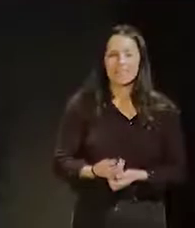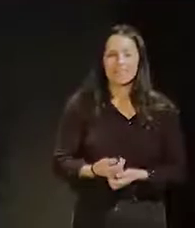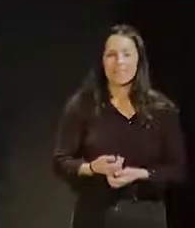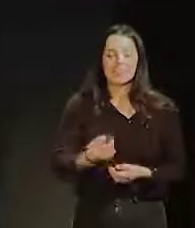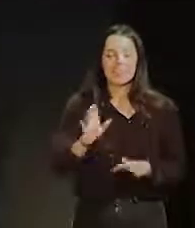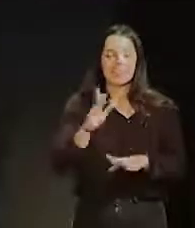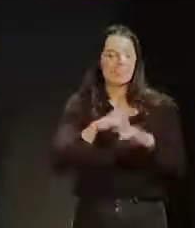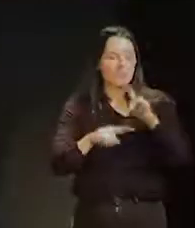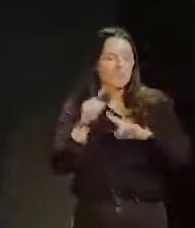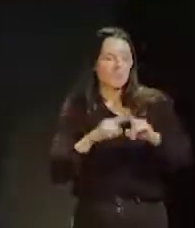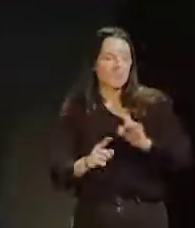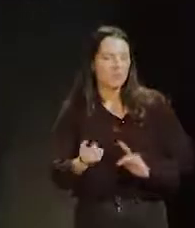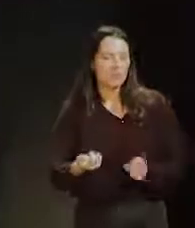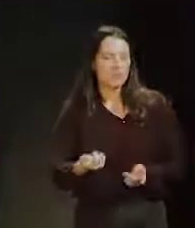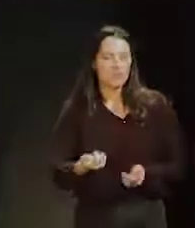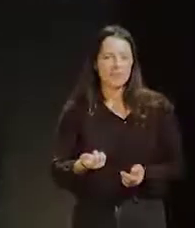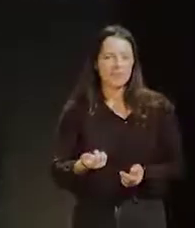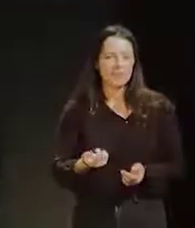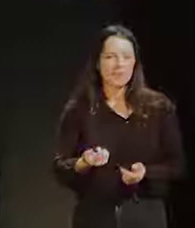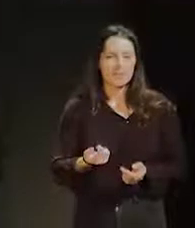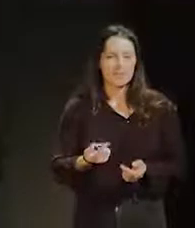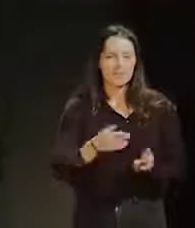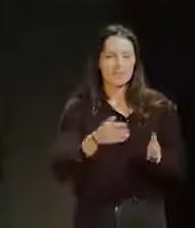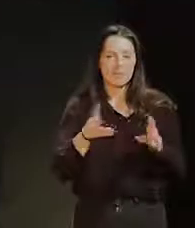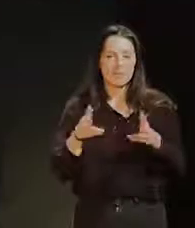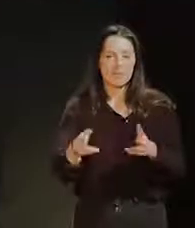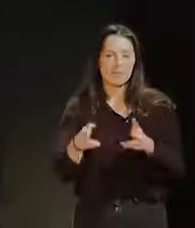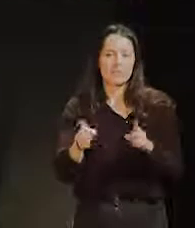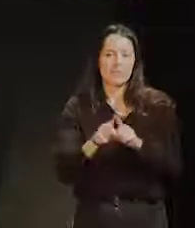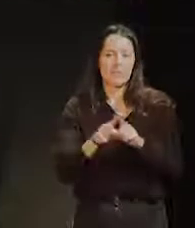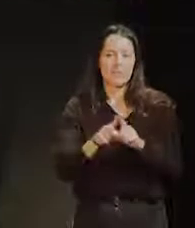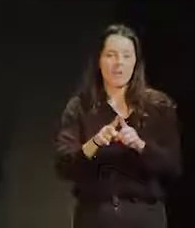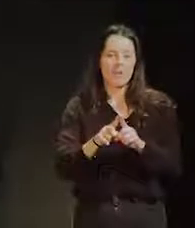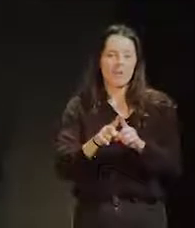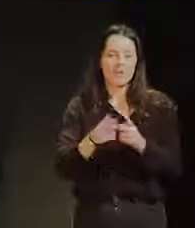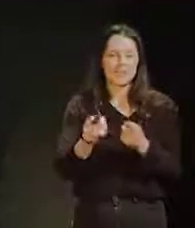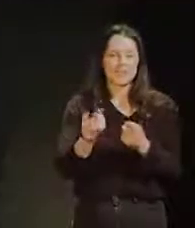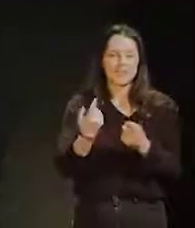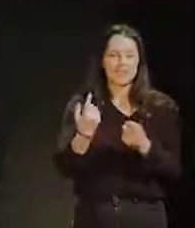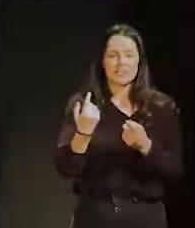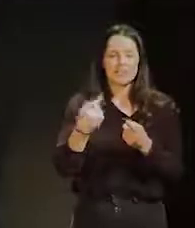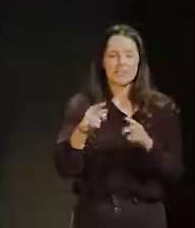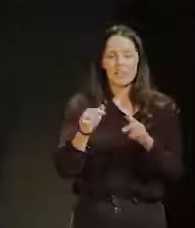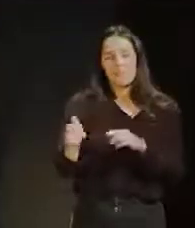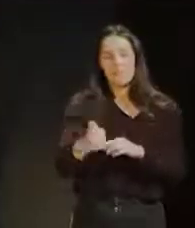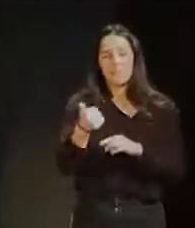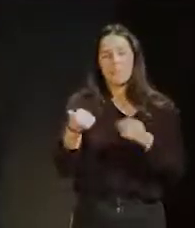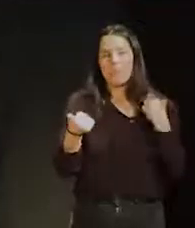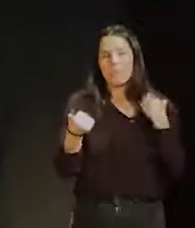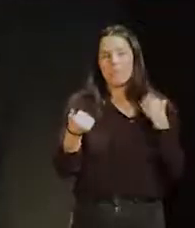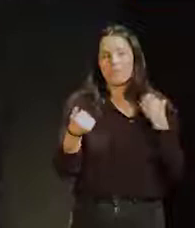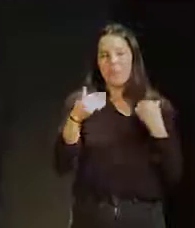tenido problemas con la parte más provocatoria. Como que no hemos